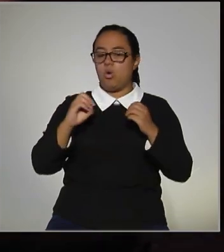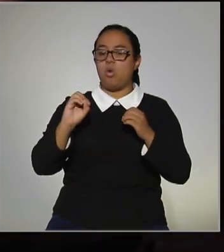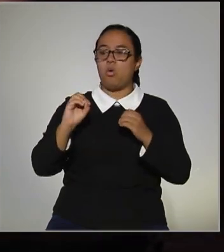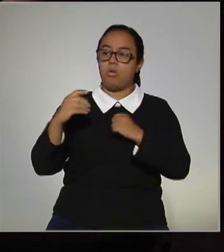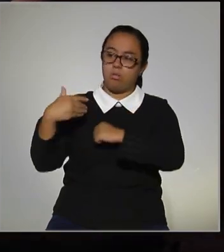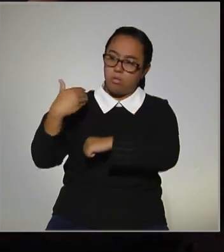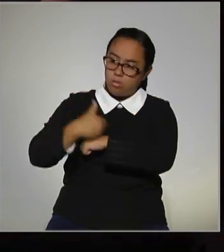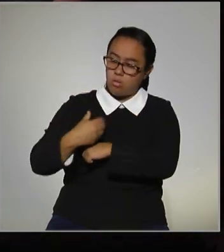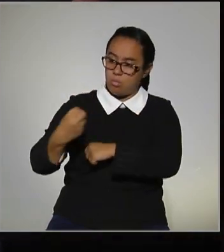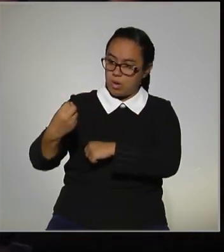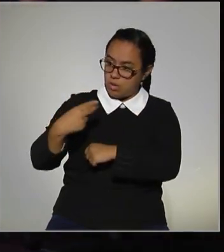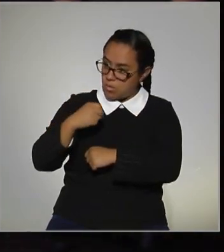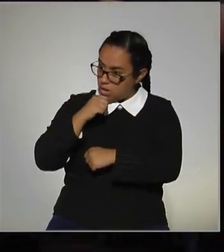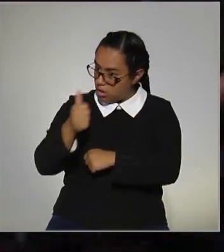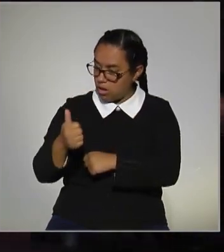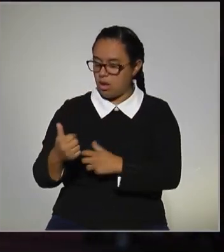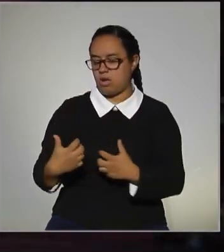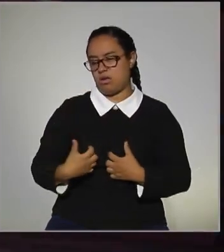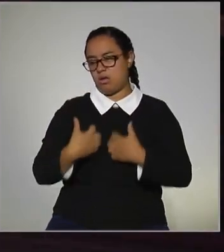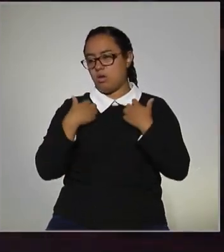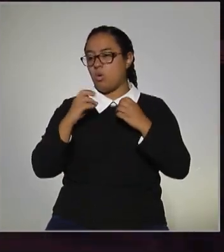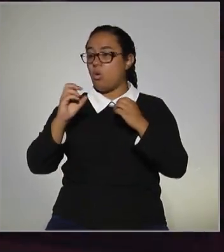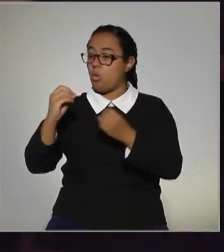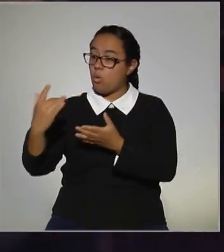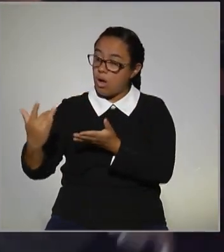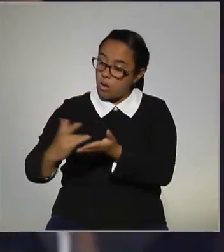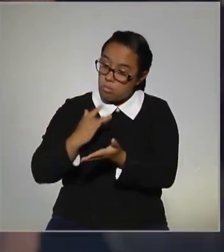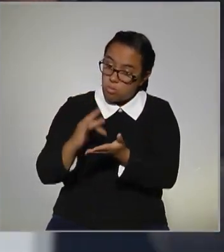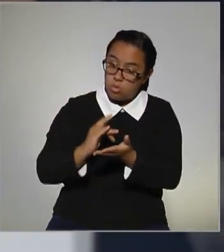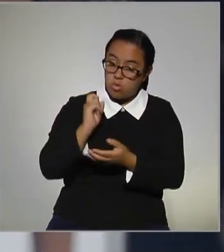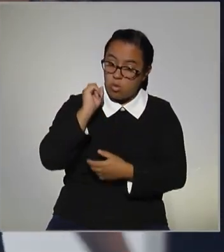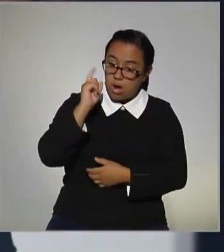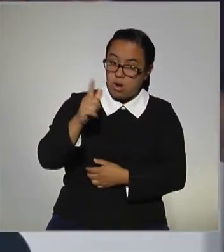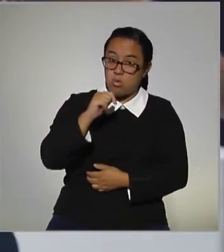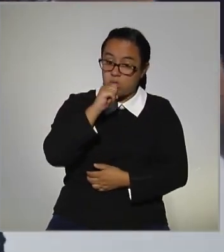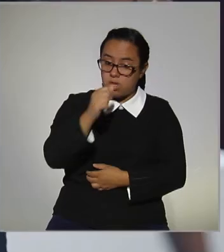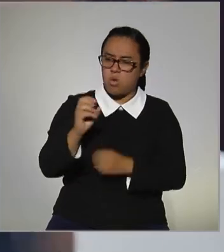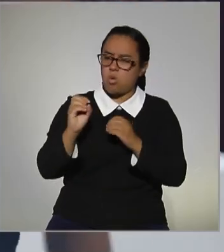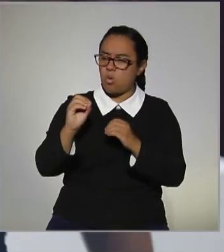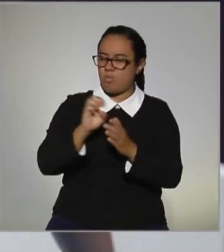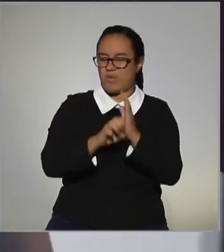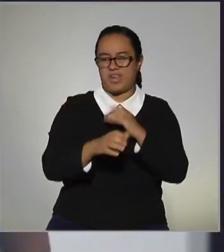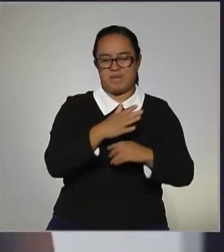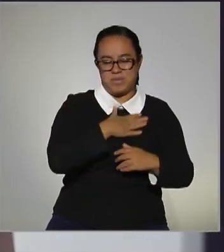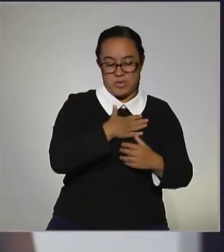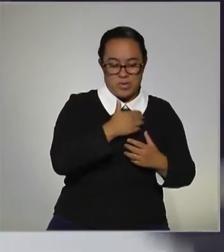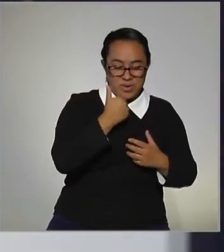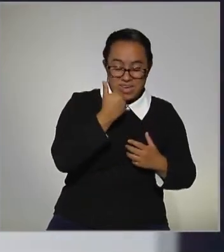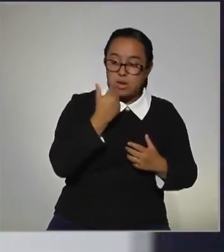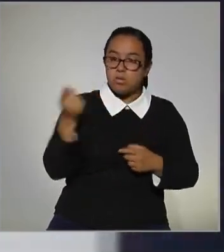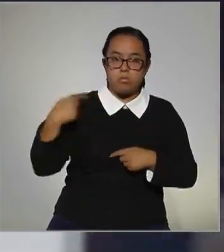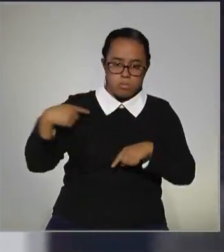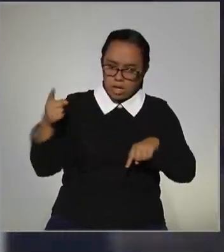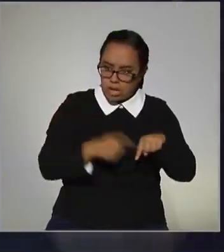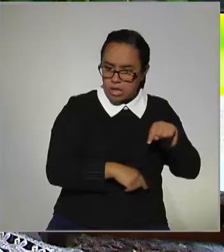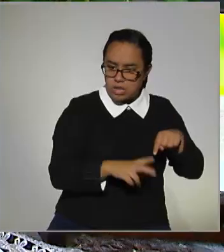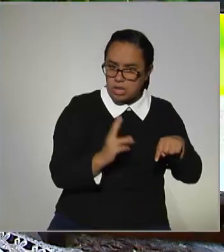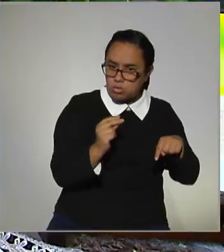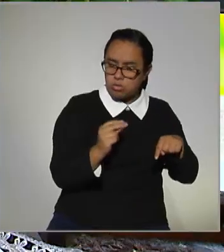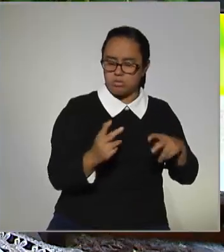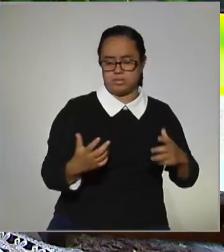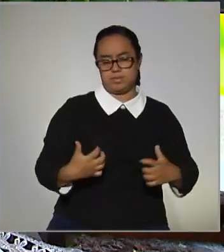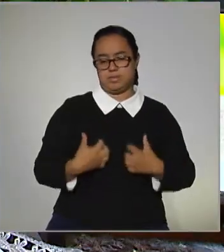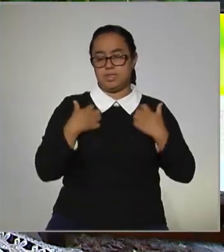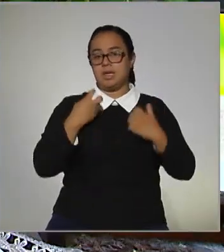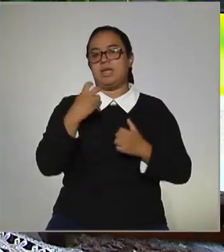me niegan el apoyo, o me niegan la presencia, o me quitan algo que yo creo merecer. Muchas veces tiene que ver